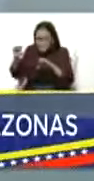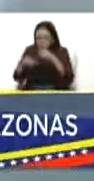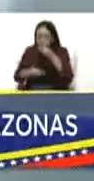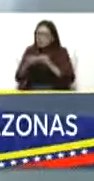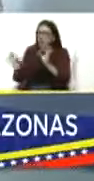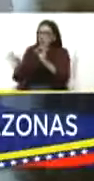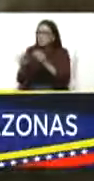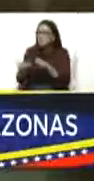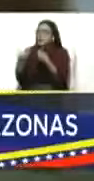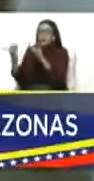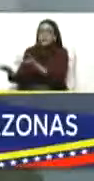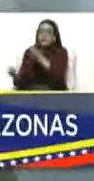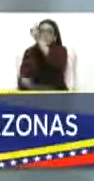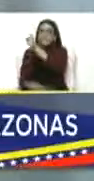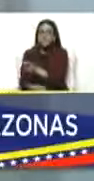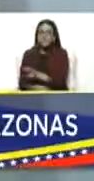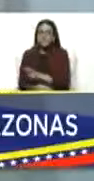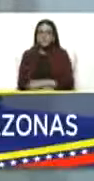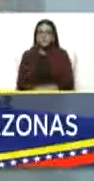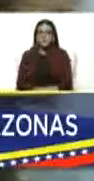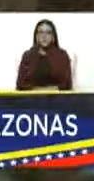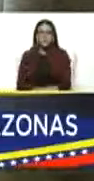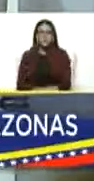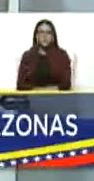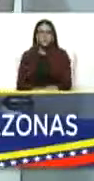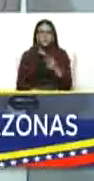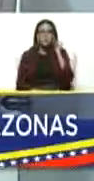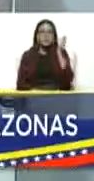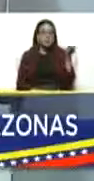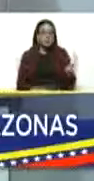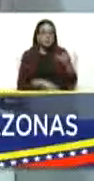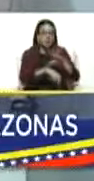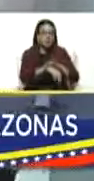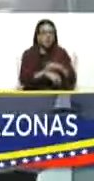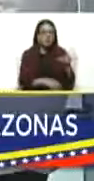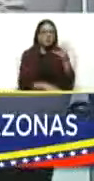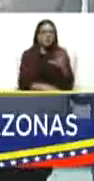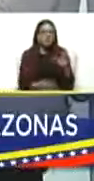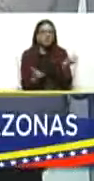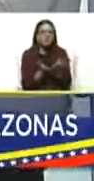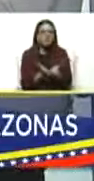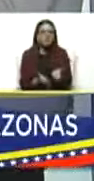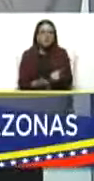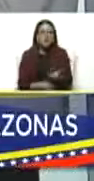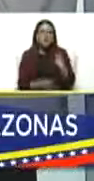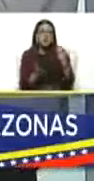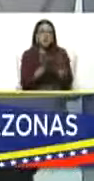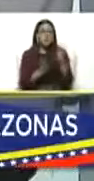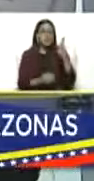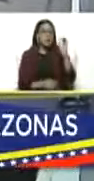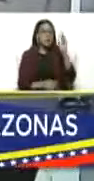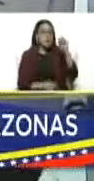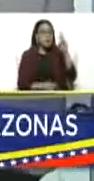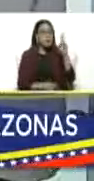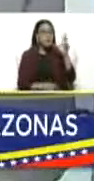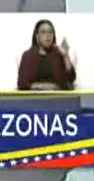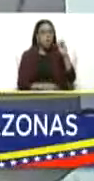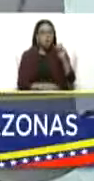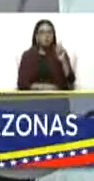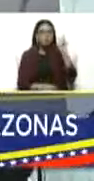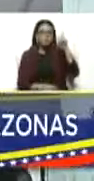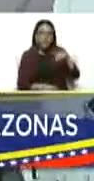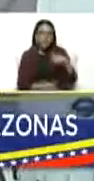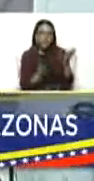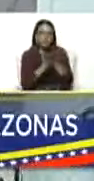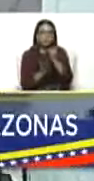María de Puerto Ayacucho, tú eres médica. ¿Dónde estudiaste? Yo estudié en la Universidad Rómulo Gallegos, también en la